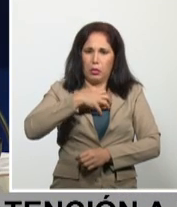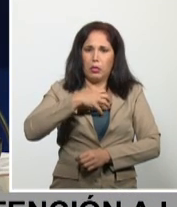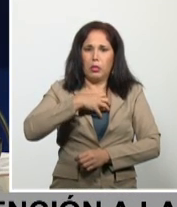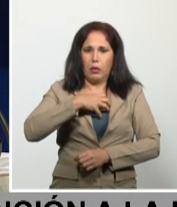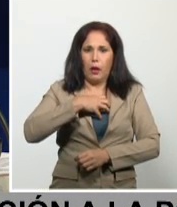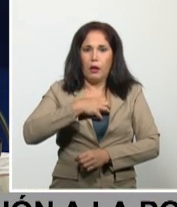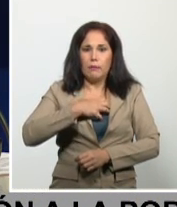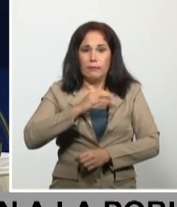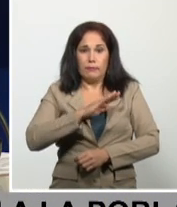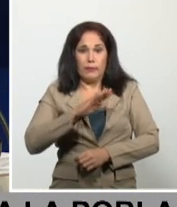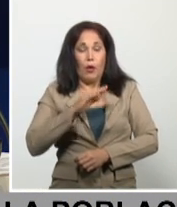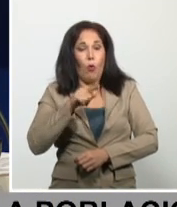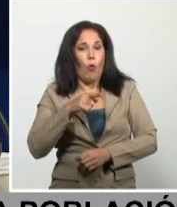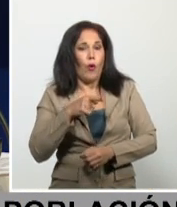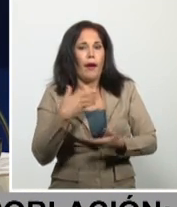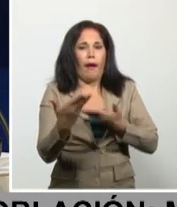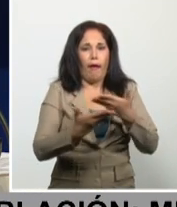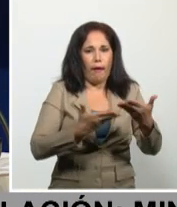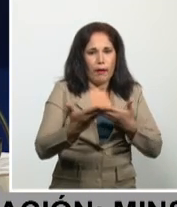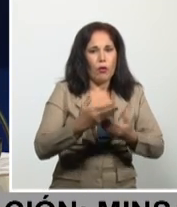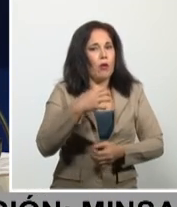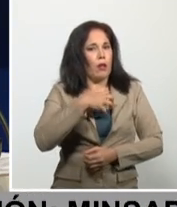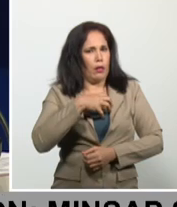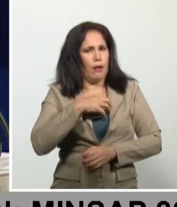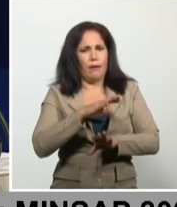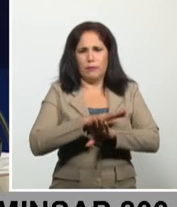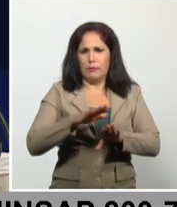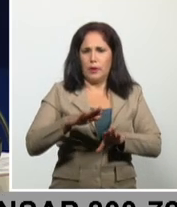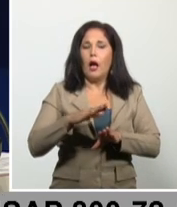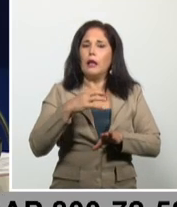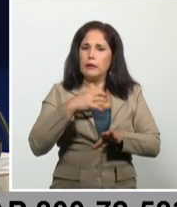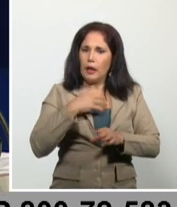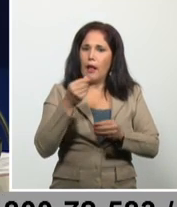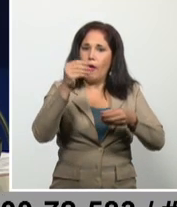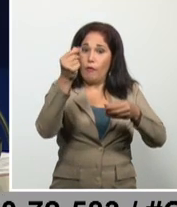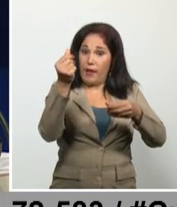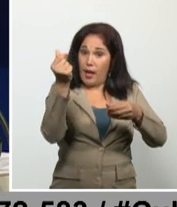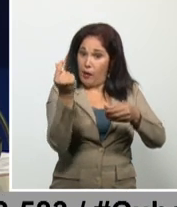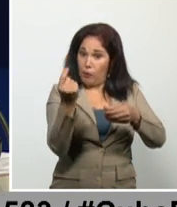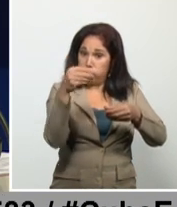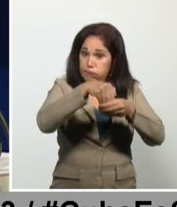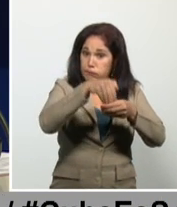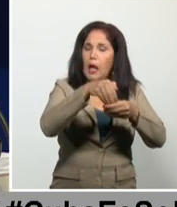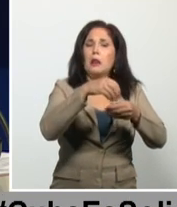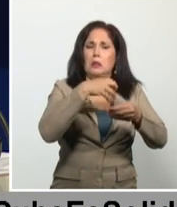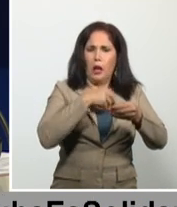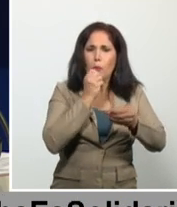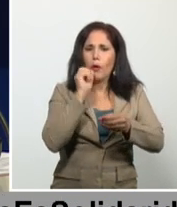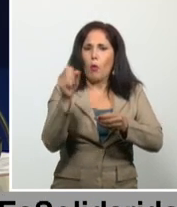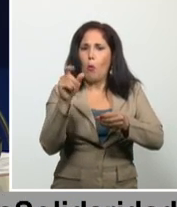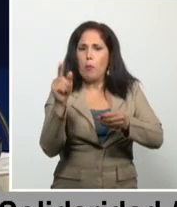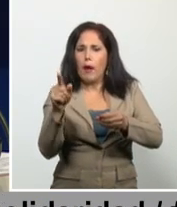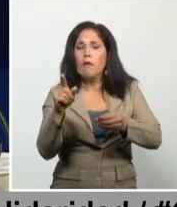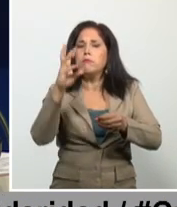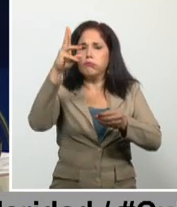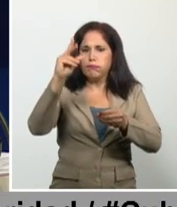hacen las gestiones y se dispone del fondo de dinero para la adquisición de una